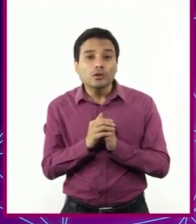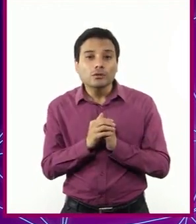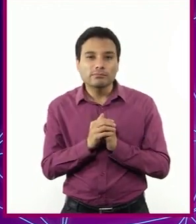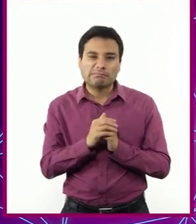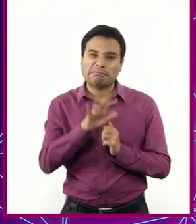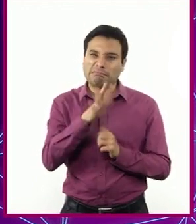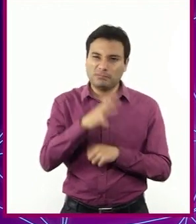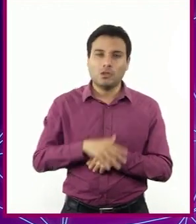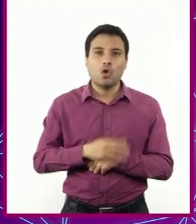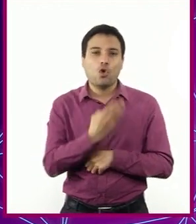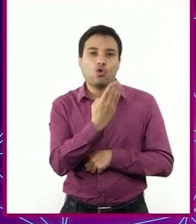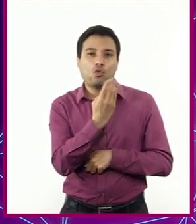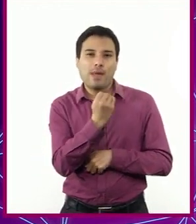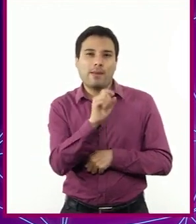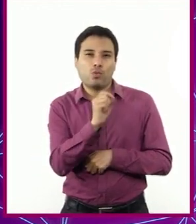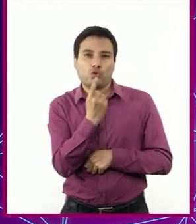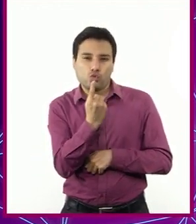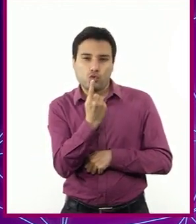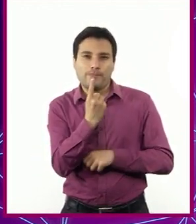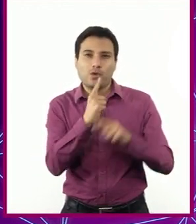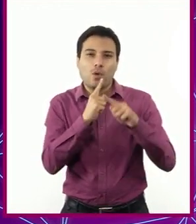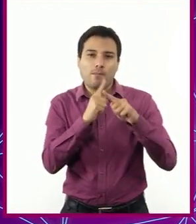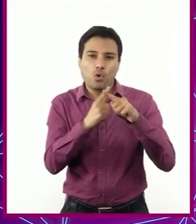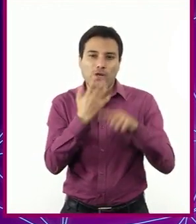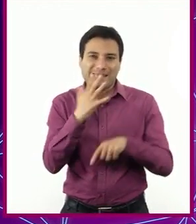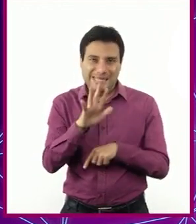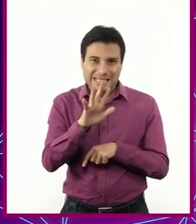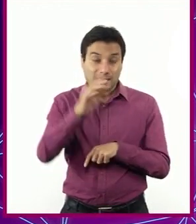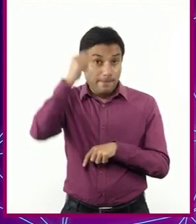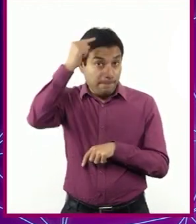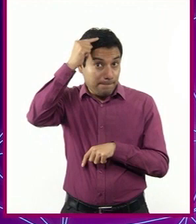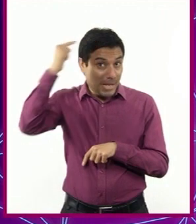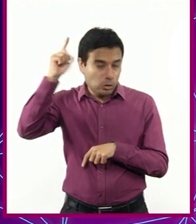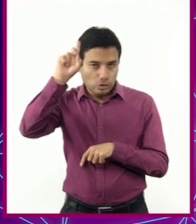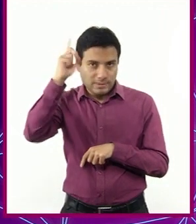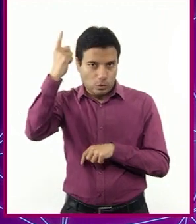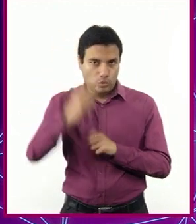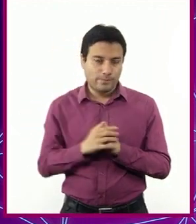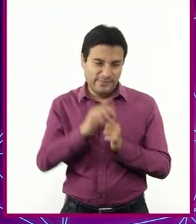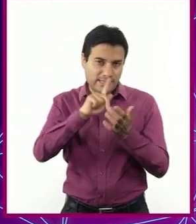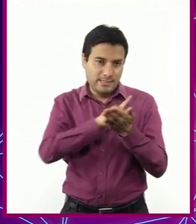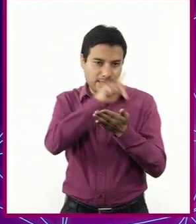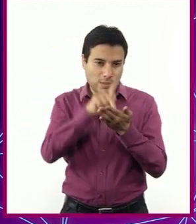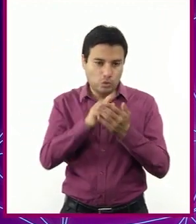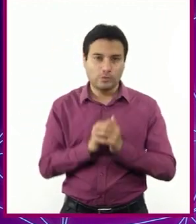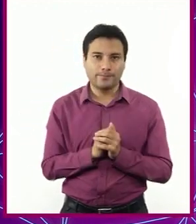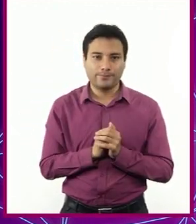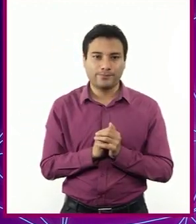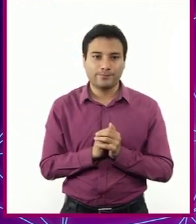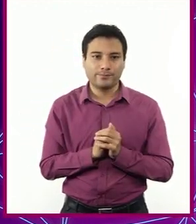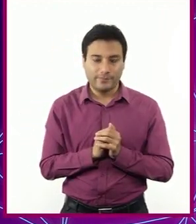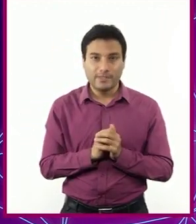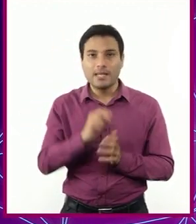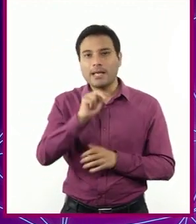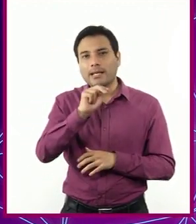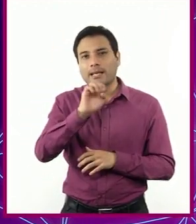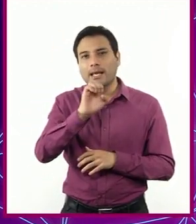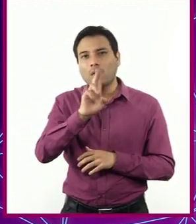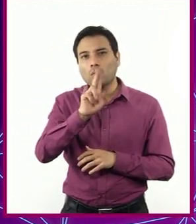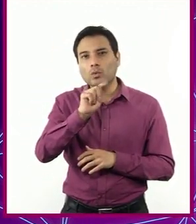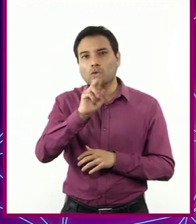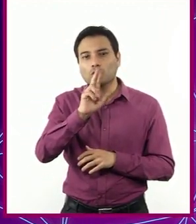aproximadamente 9.1 por 10 a la menos 31 kilogramos. Y la de un neutrón